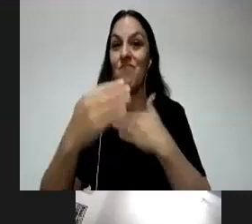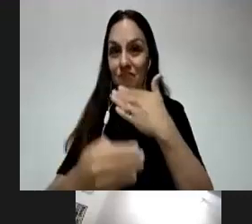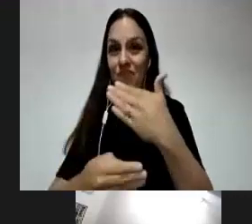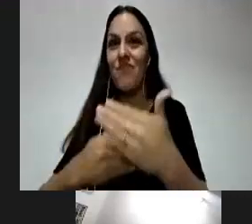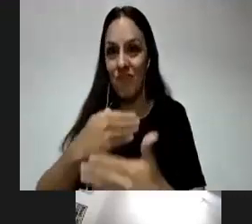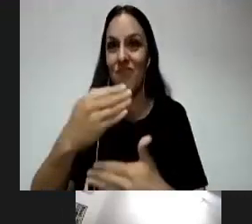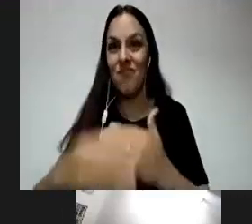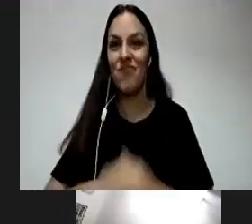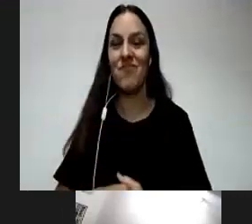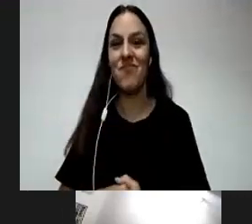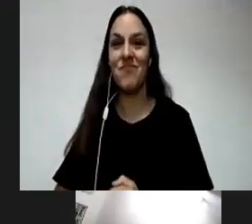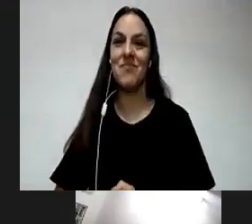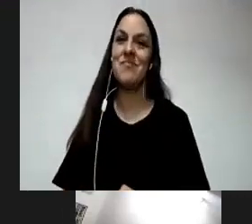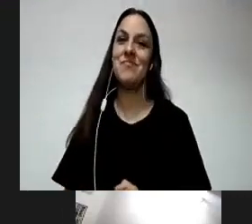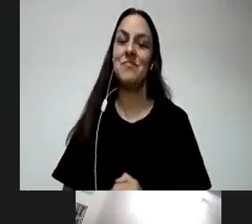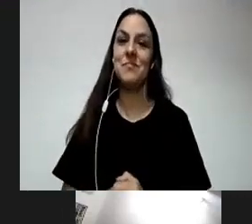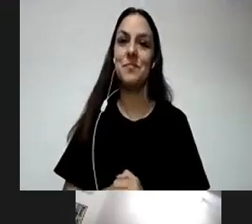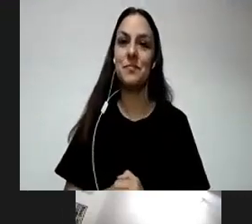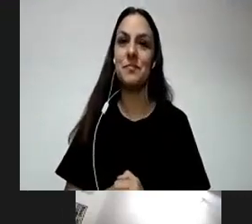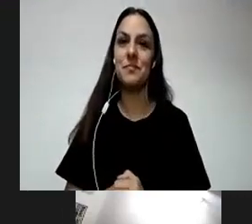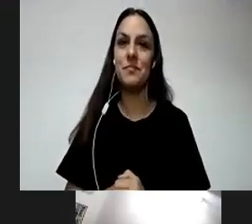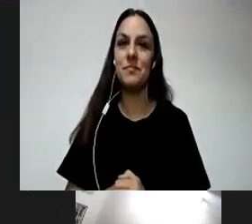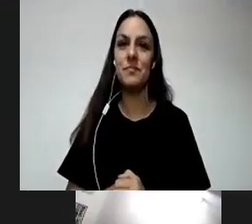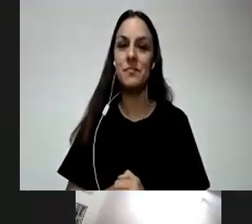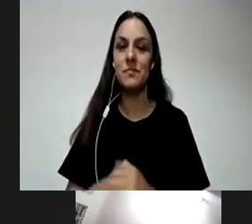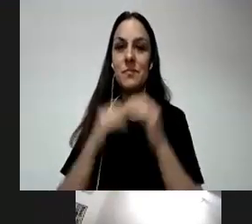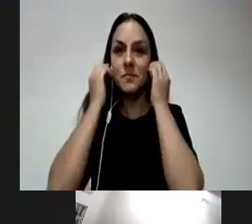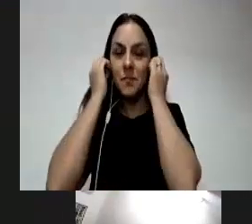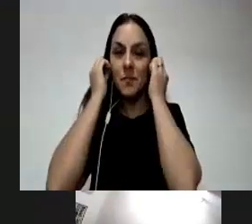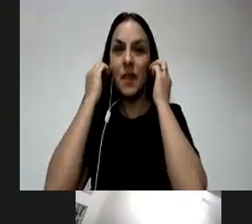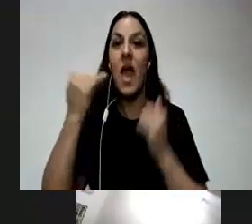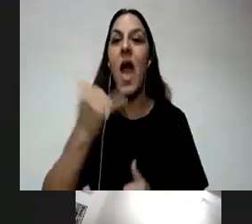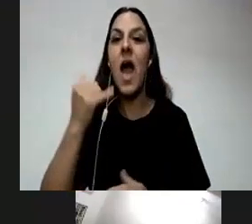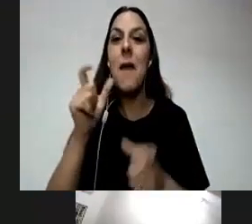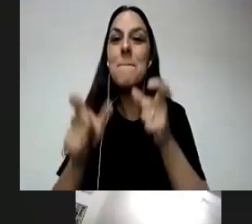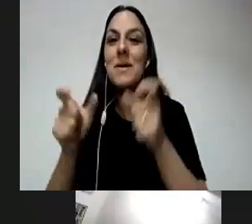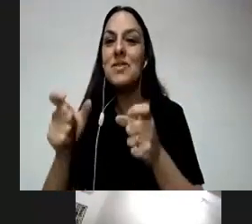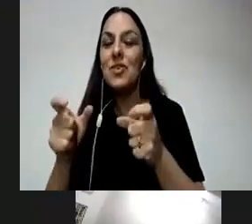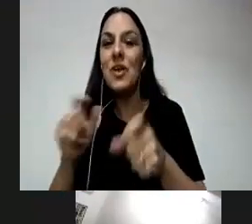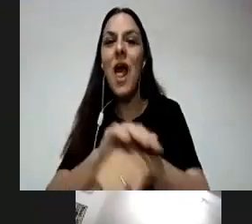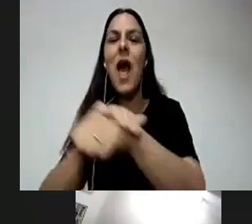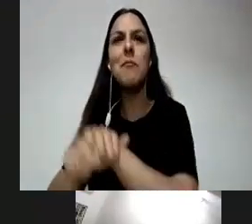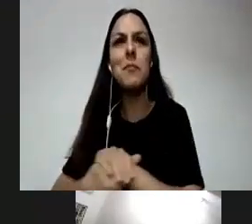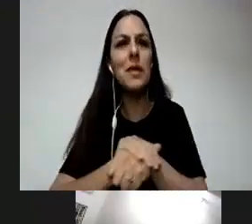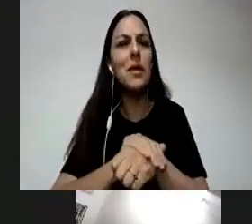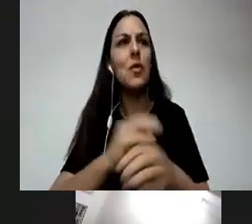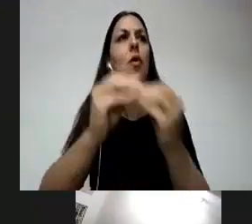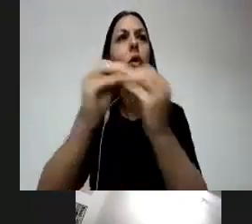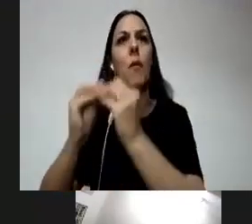Lo hago porque estoy rodeado de gente amiga, de colegas queridísimos